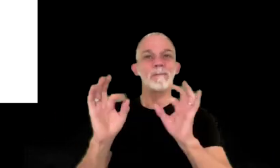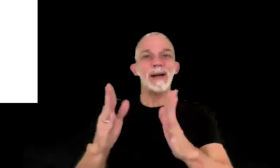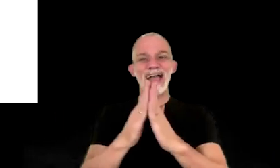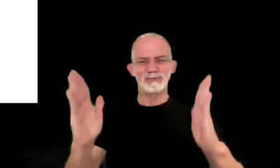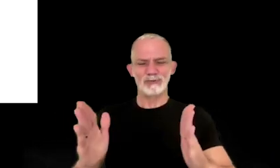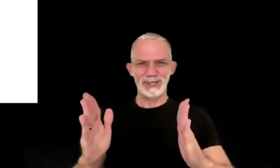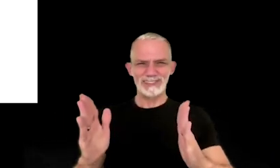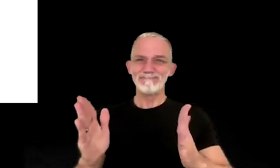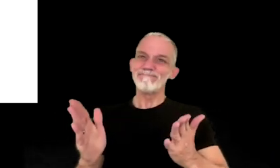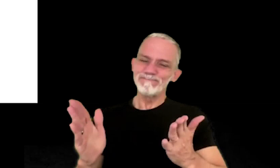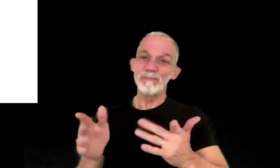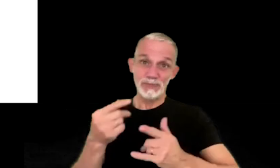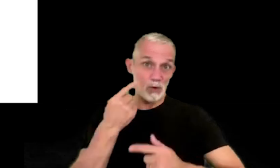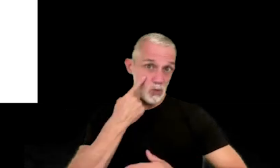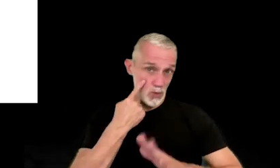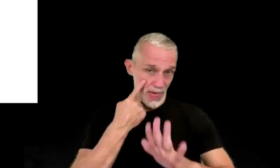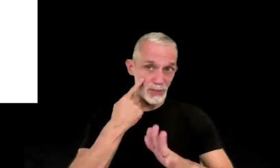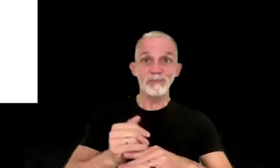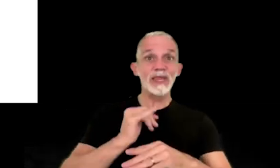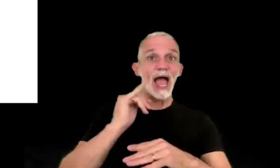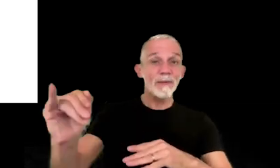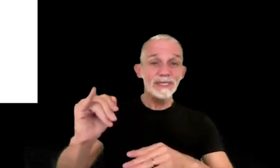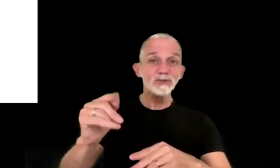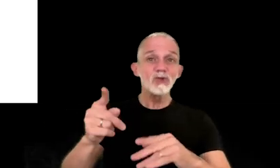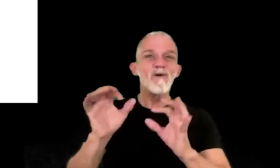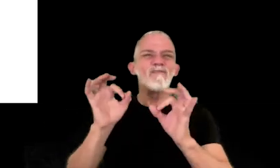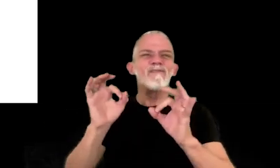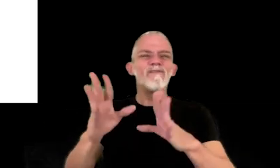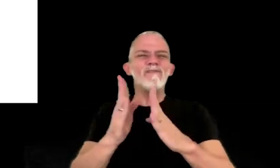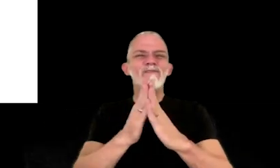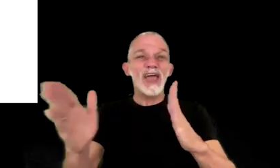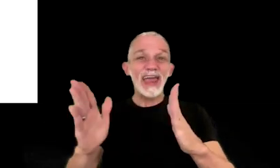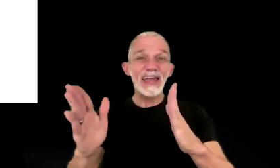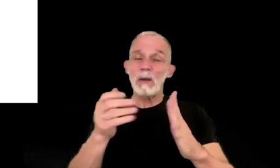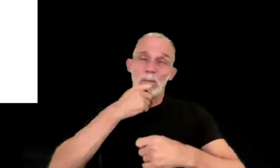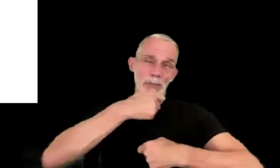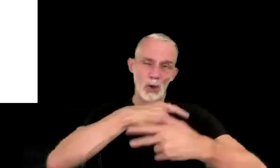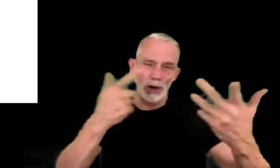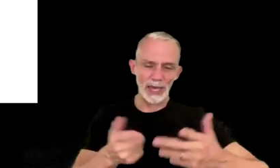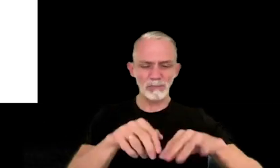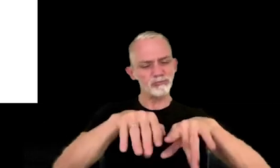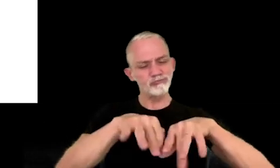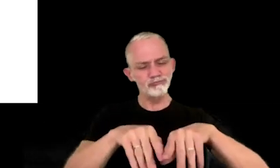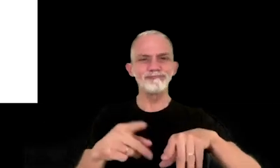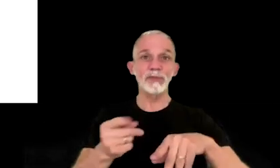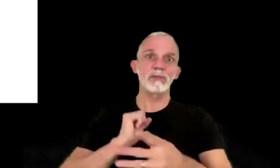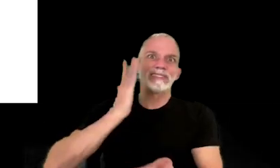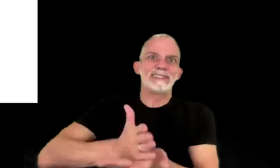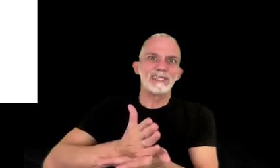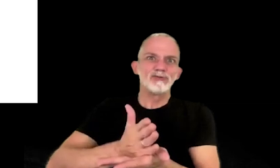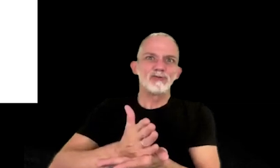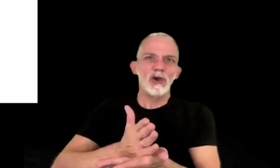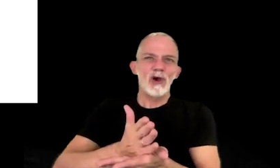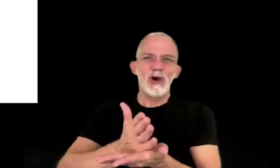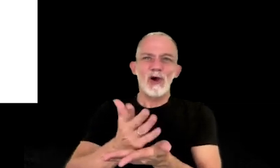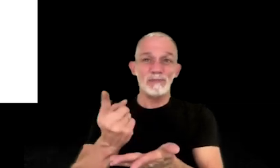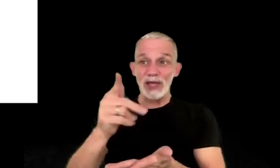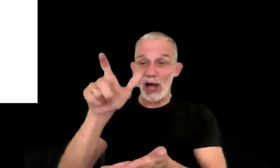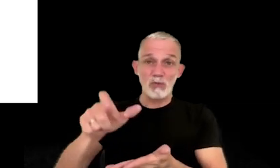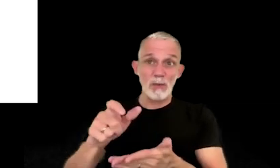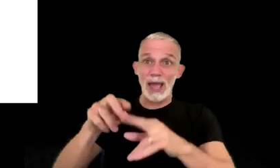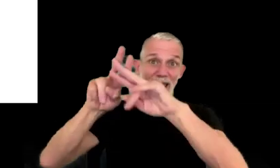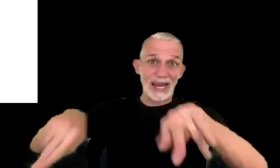cuidado, porque si lo que se notifica durante la feria, por ejemplo, es una sanción de multa o una